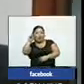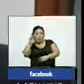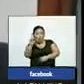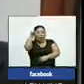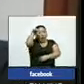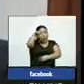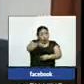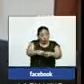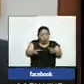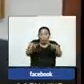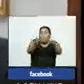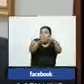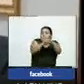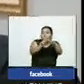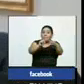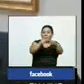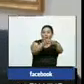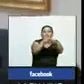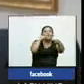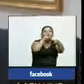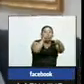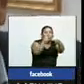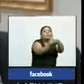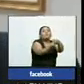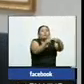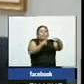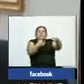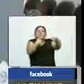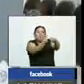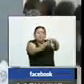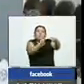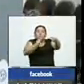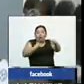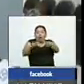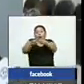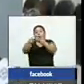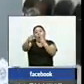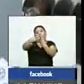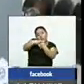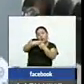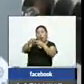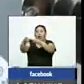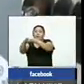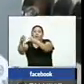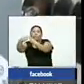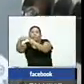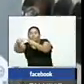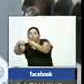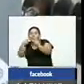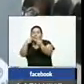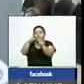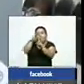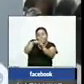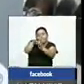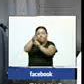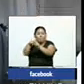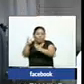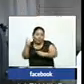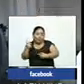es el primer grupo parlamentario en presentar a sus candidatos. Arena y Gana continúan estudiando perfiles.